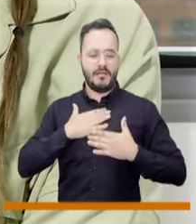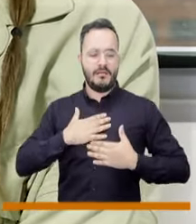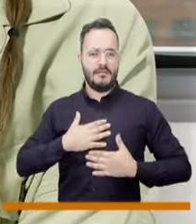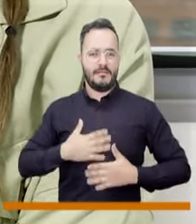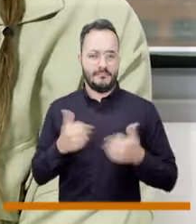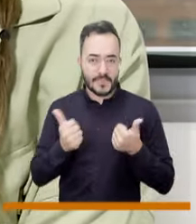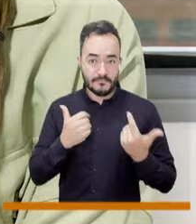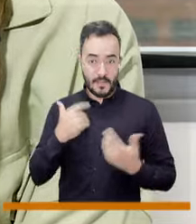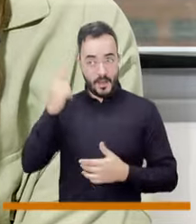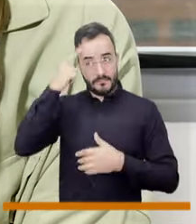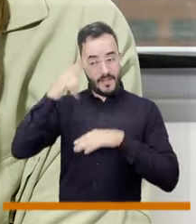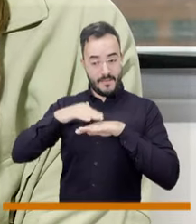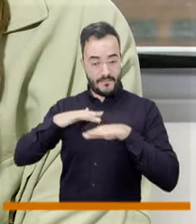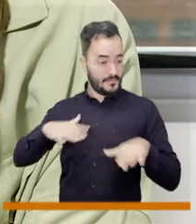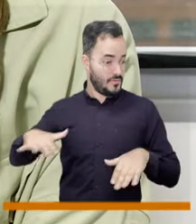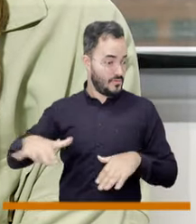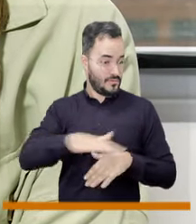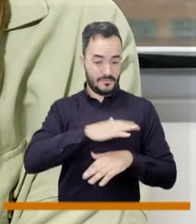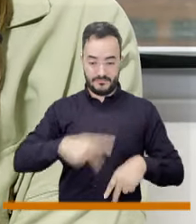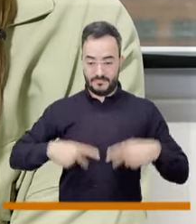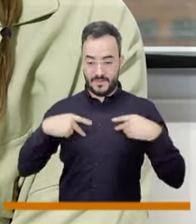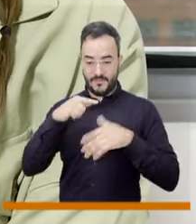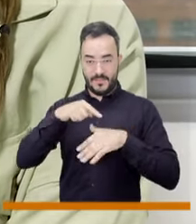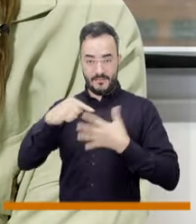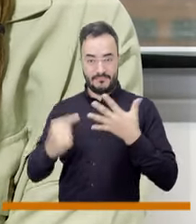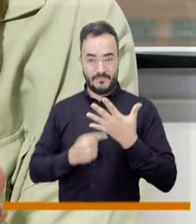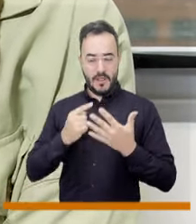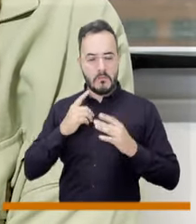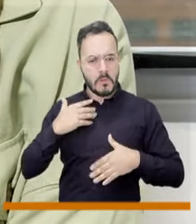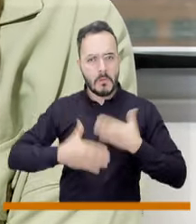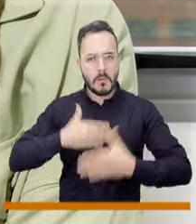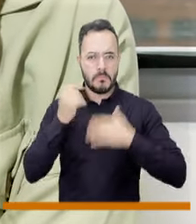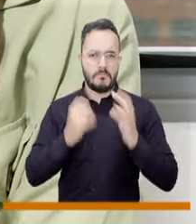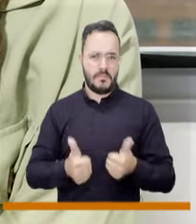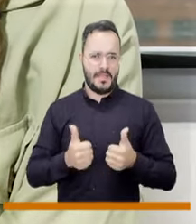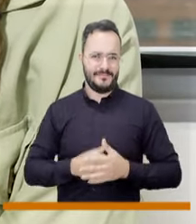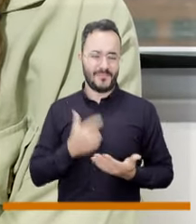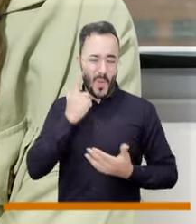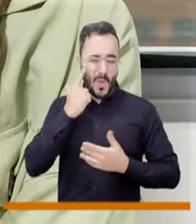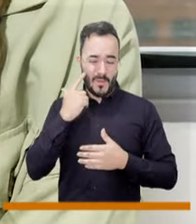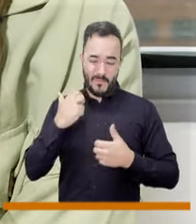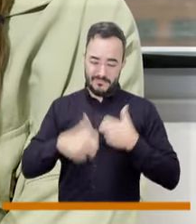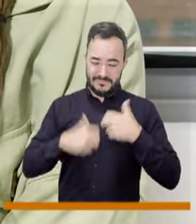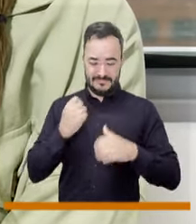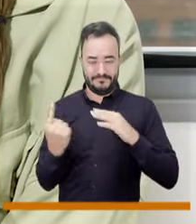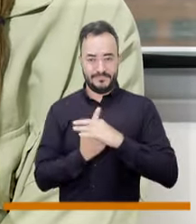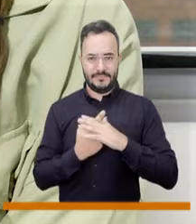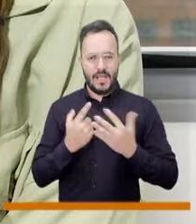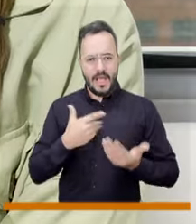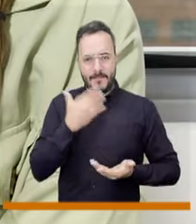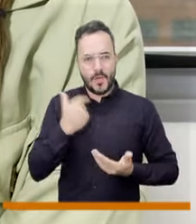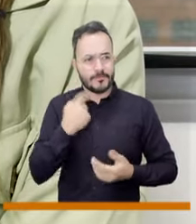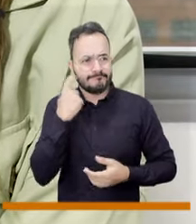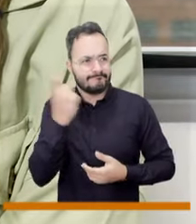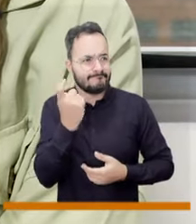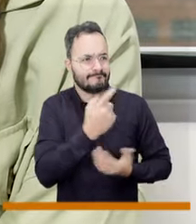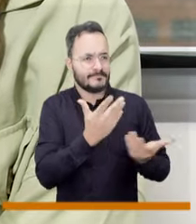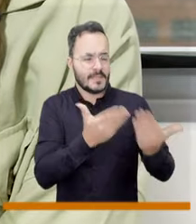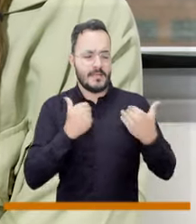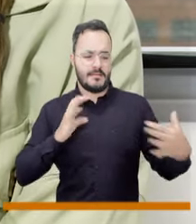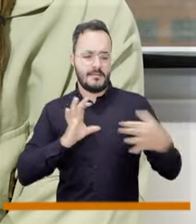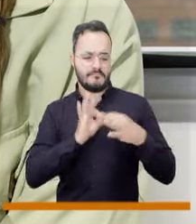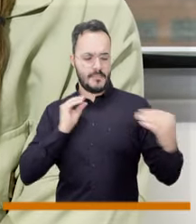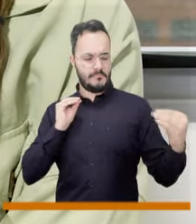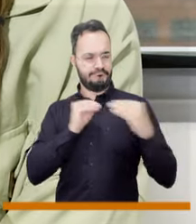de ello depende que los demás factores de nuestra vida marchen correctamente. Si tienes algún problema, háblalo y busca